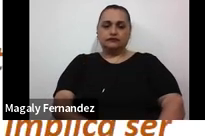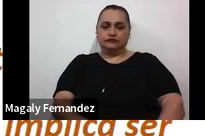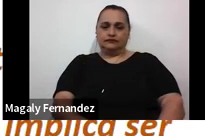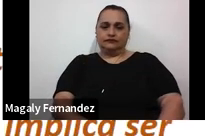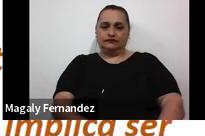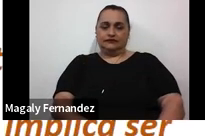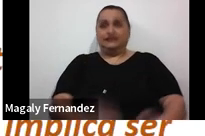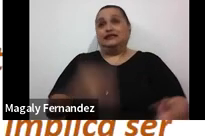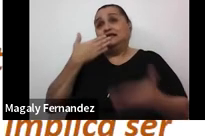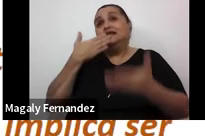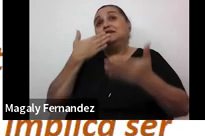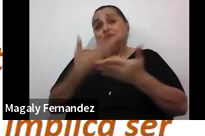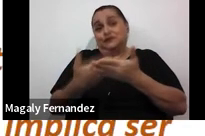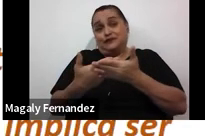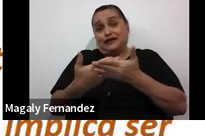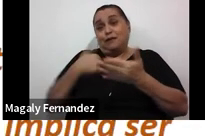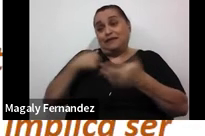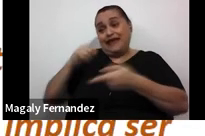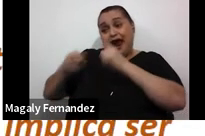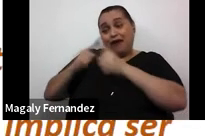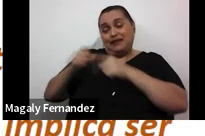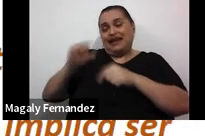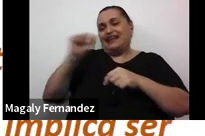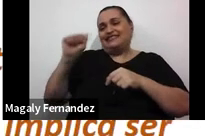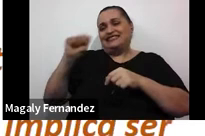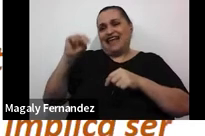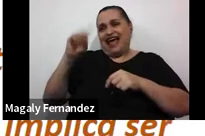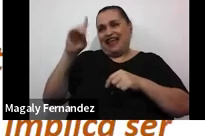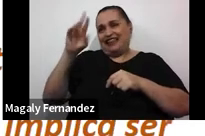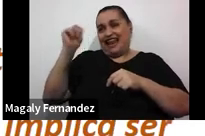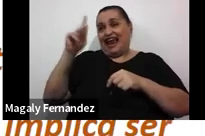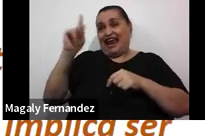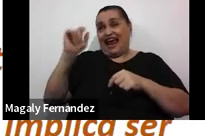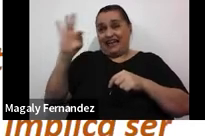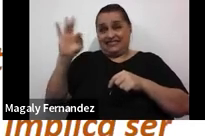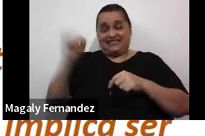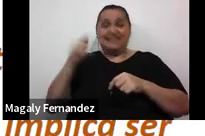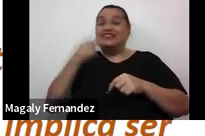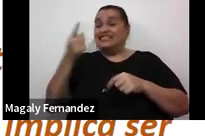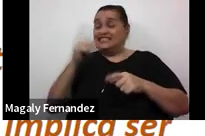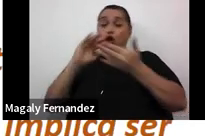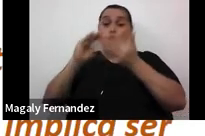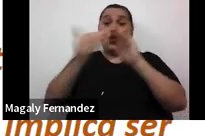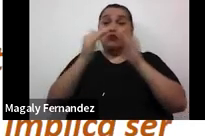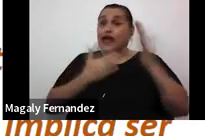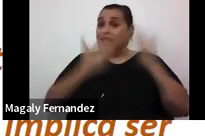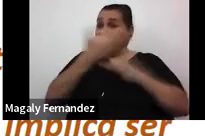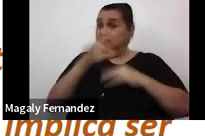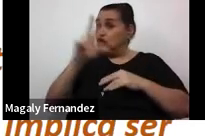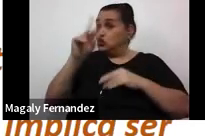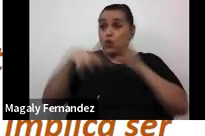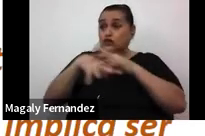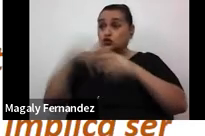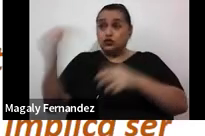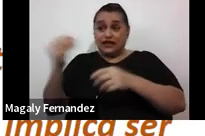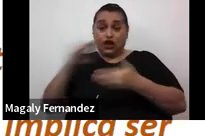y bueno mi amiga Sandra cats Dice que una comunidad accesible y no no excluyente la